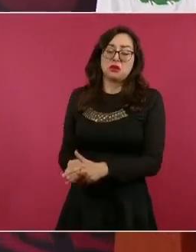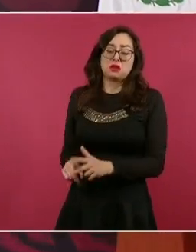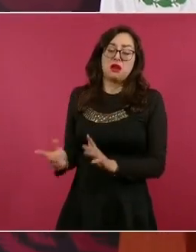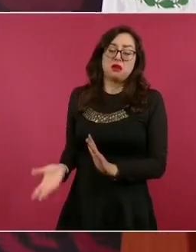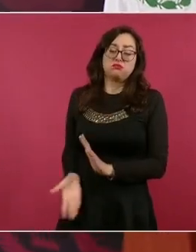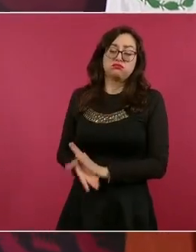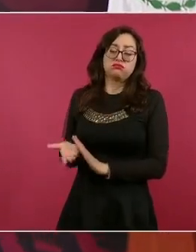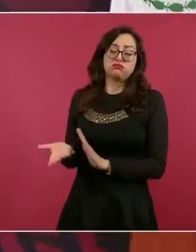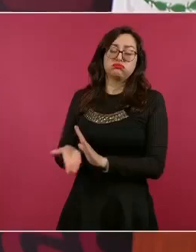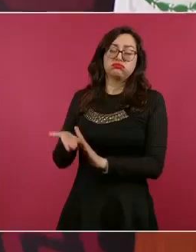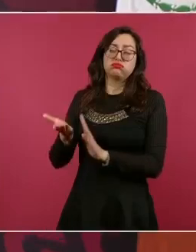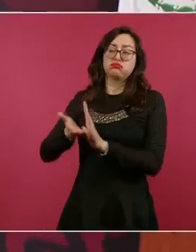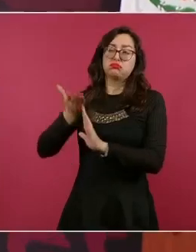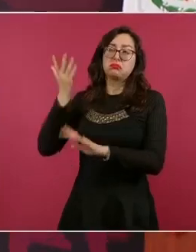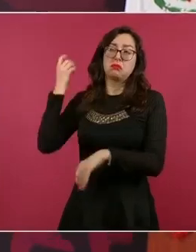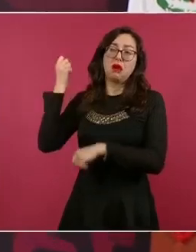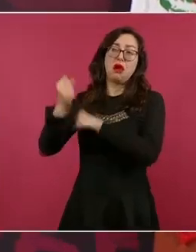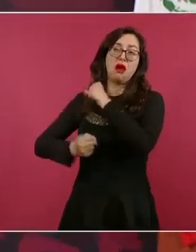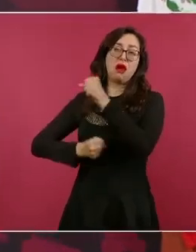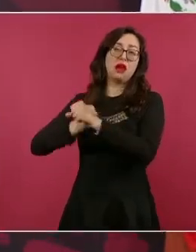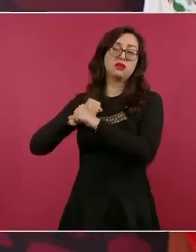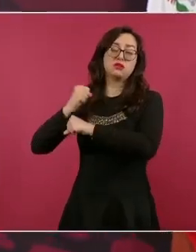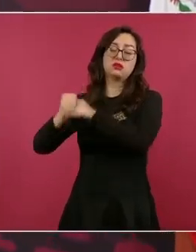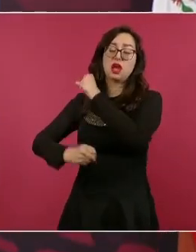viaductos y habían dejado